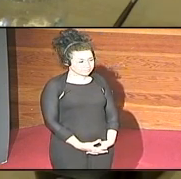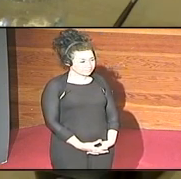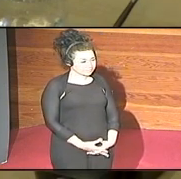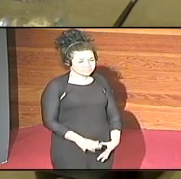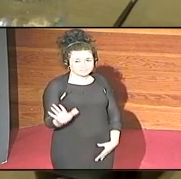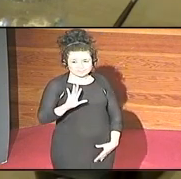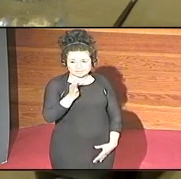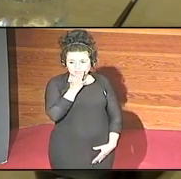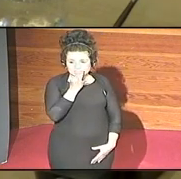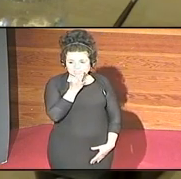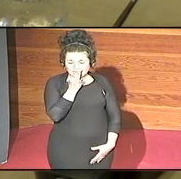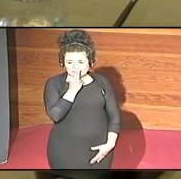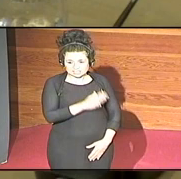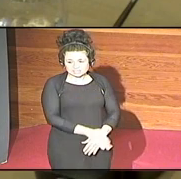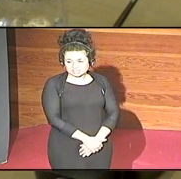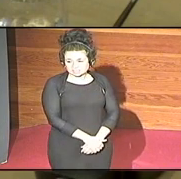Buenas tardes.